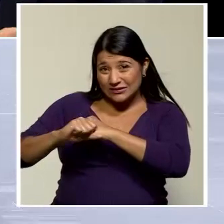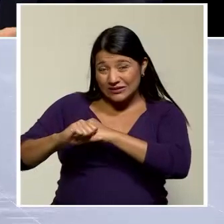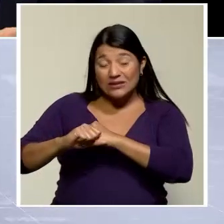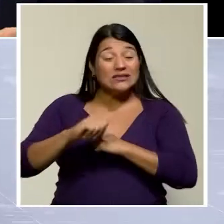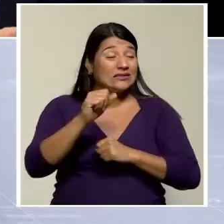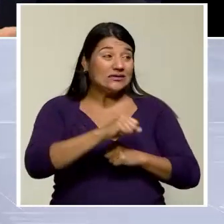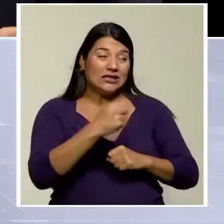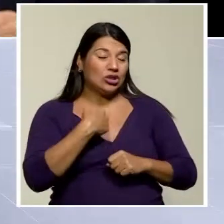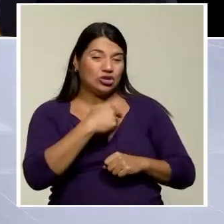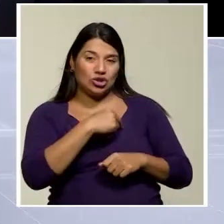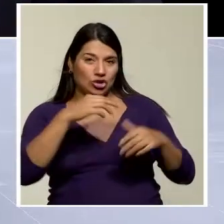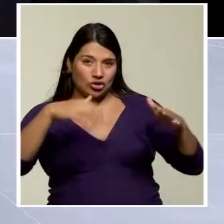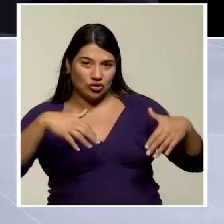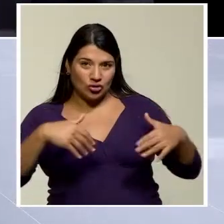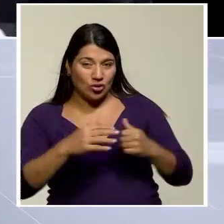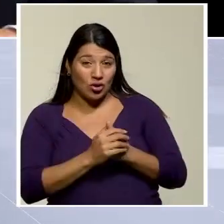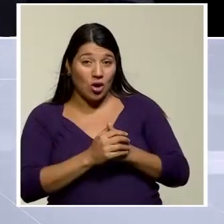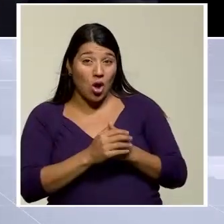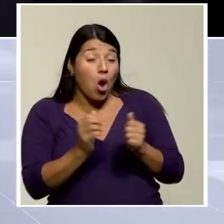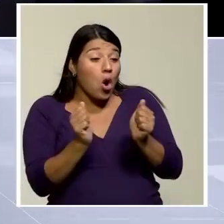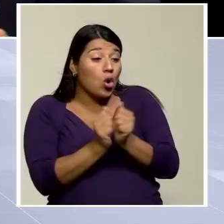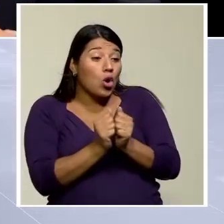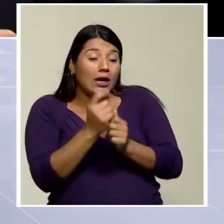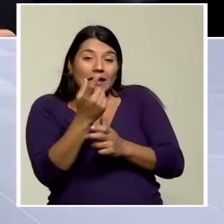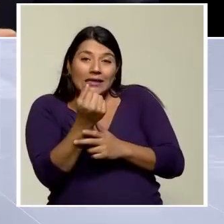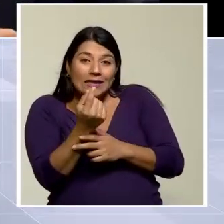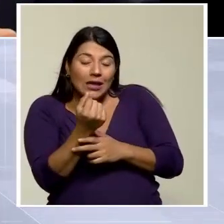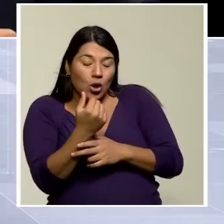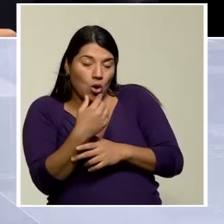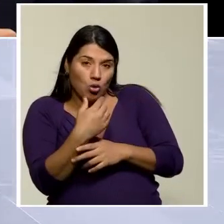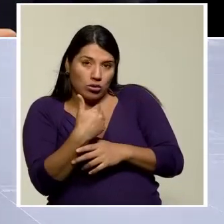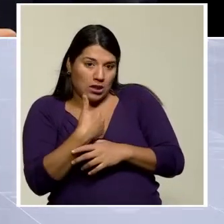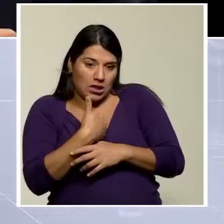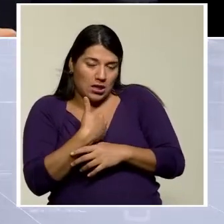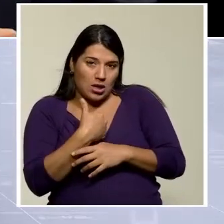financiamos con el aporte de nuestra militancia y